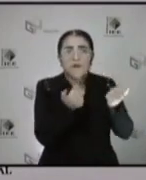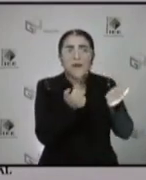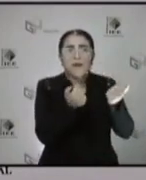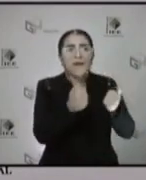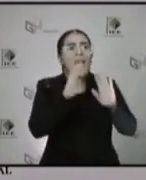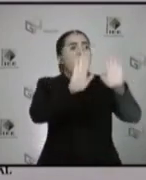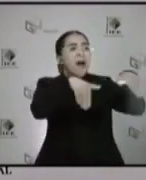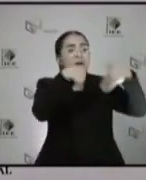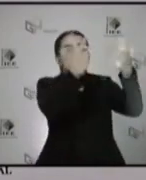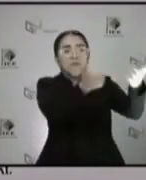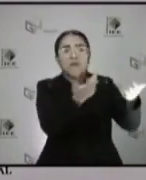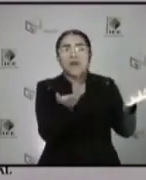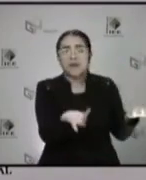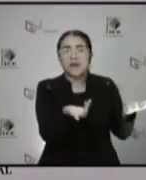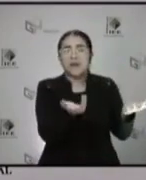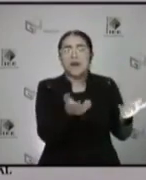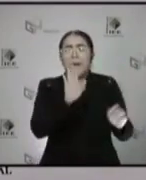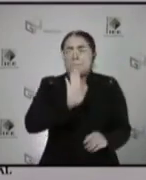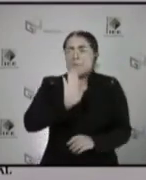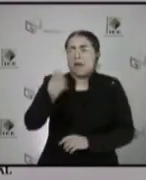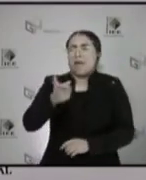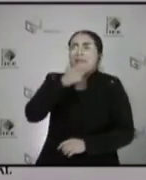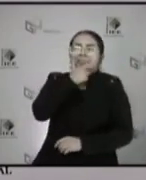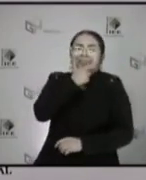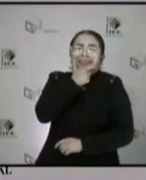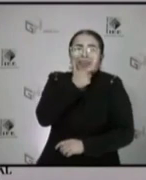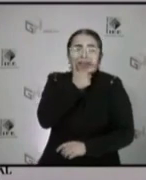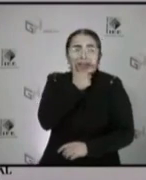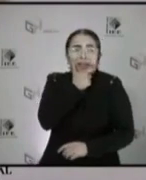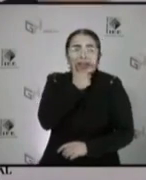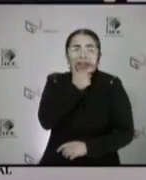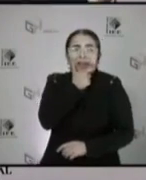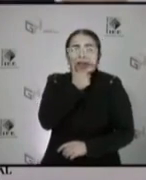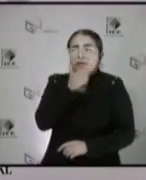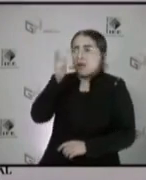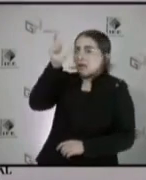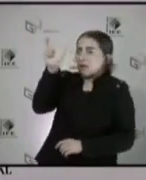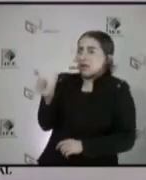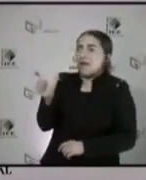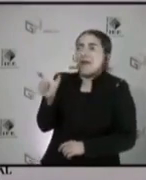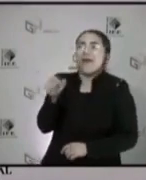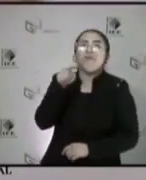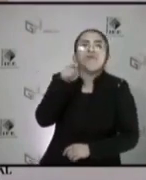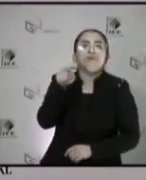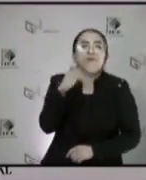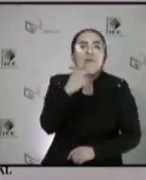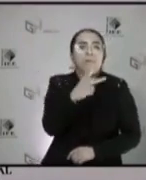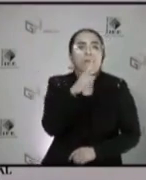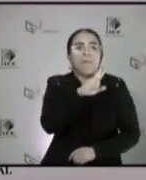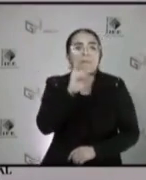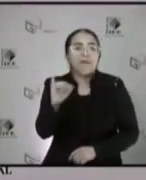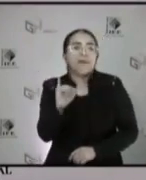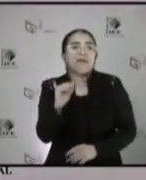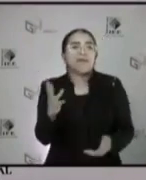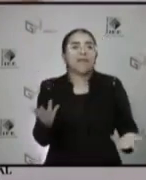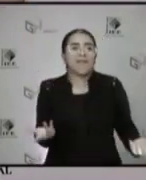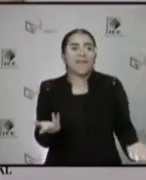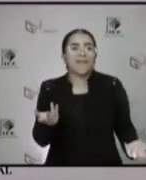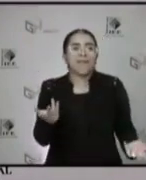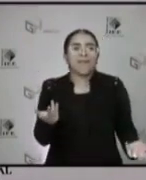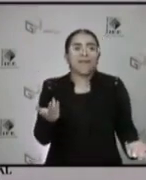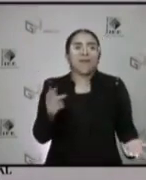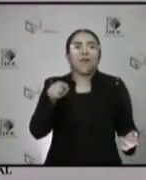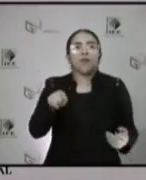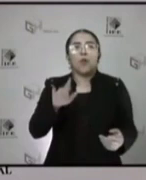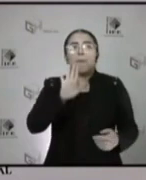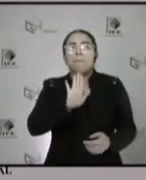jugaron allá afuera, burlándose hoy, disfrazándose, priistas como tú, disfrazándote de Morena, títere